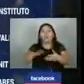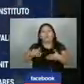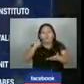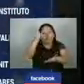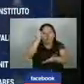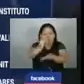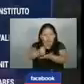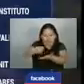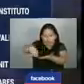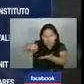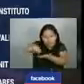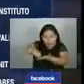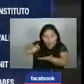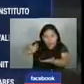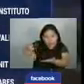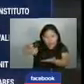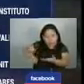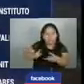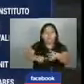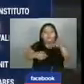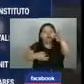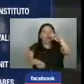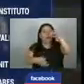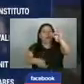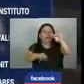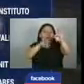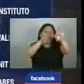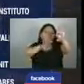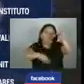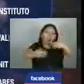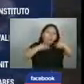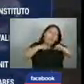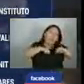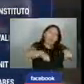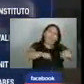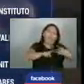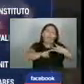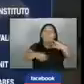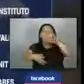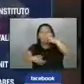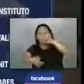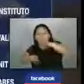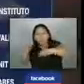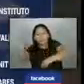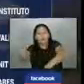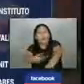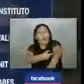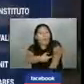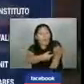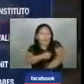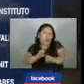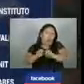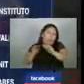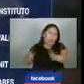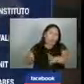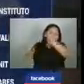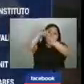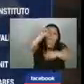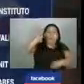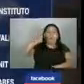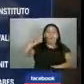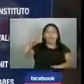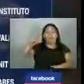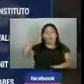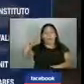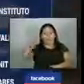certificado ante el notario, la partida de defunción, la boleta de defunción emitida por el hospital o el Instituto de Medicina